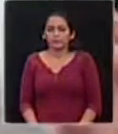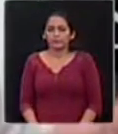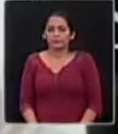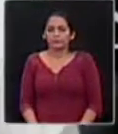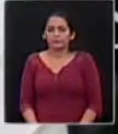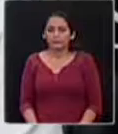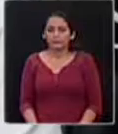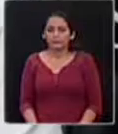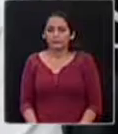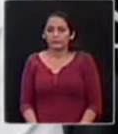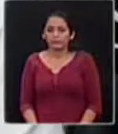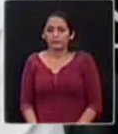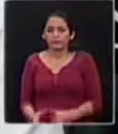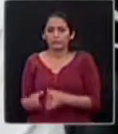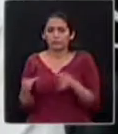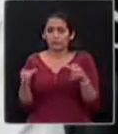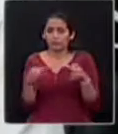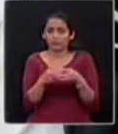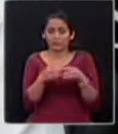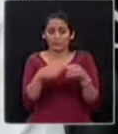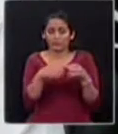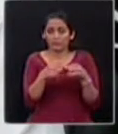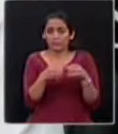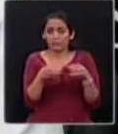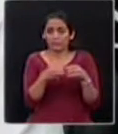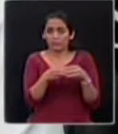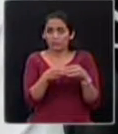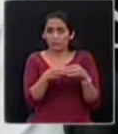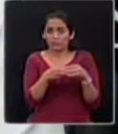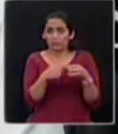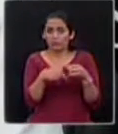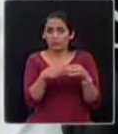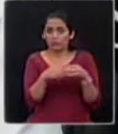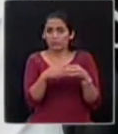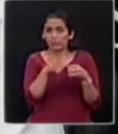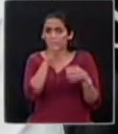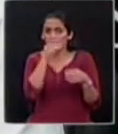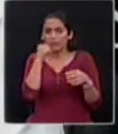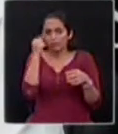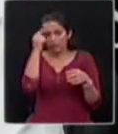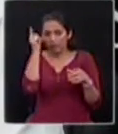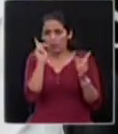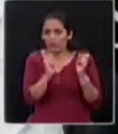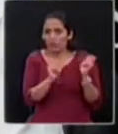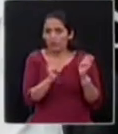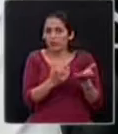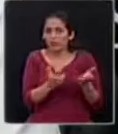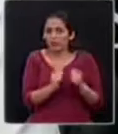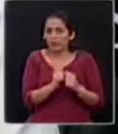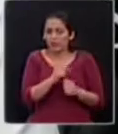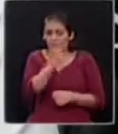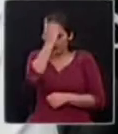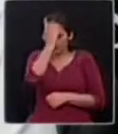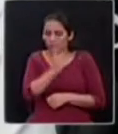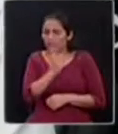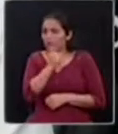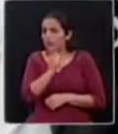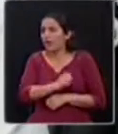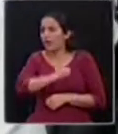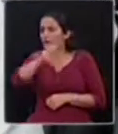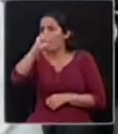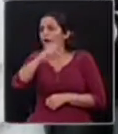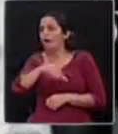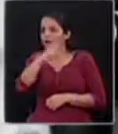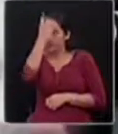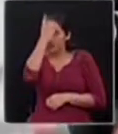rafael correa porque ahí ganaba el que quería que gane entonces la justicia no debe estar en manos del